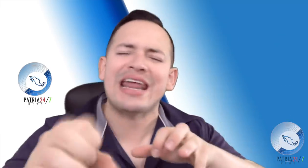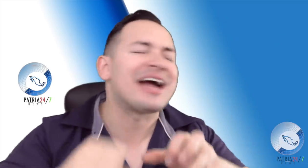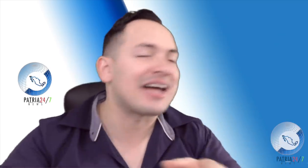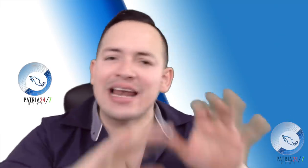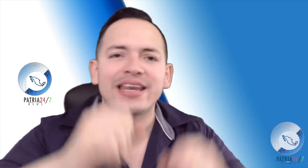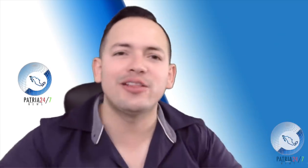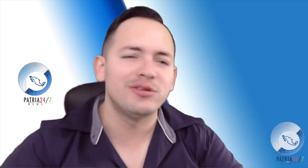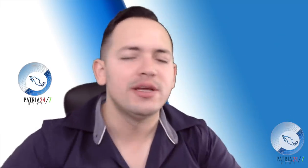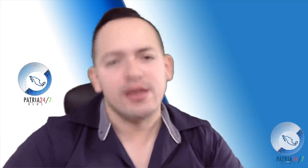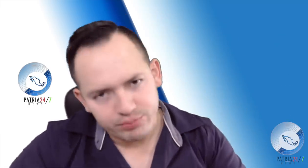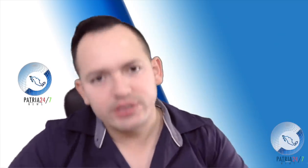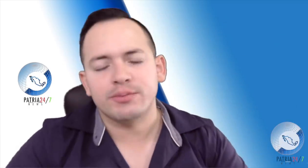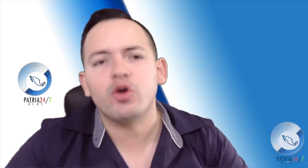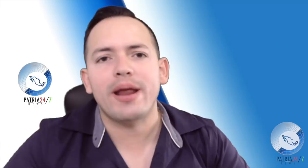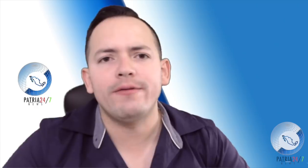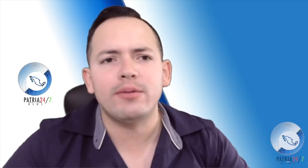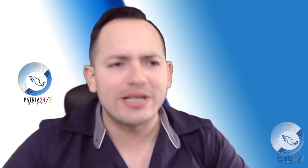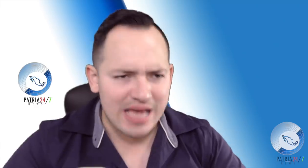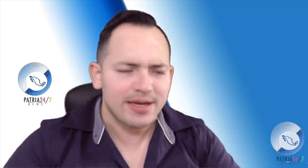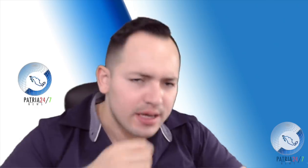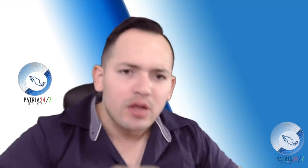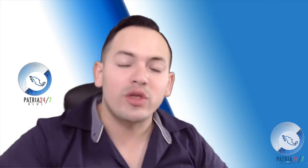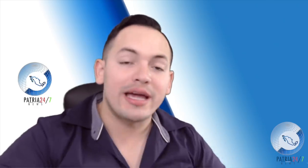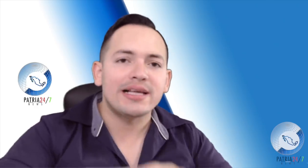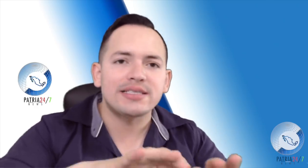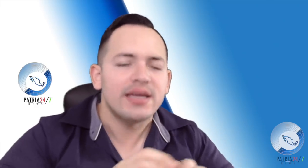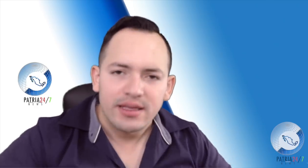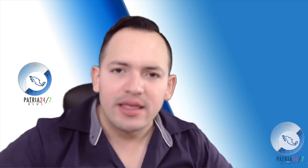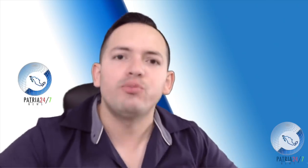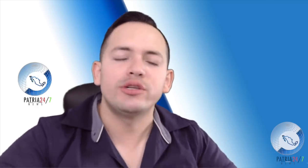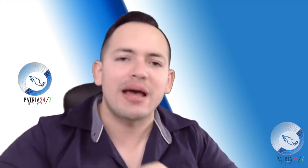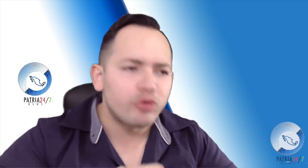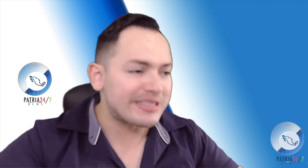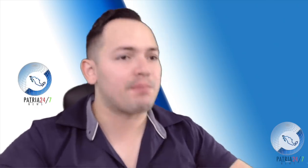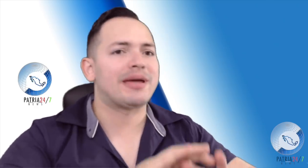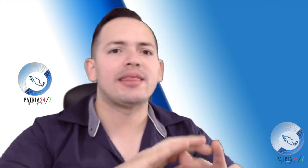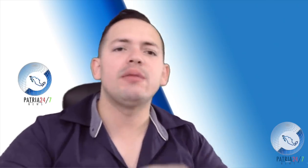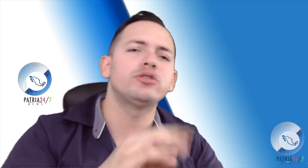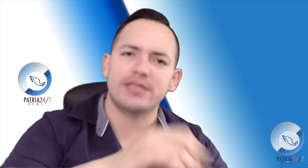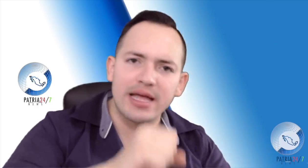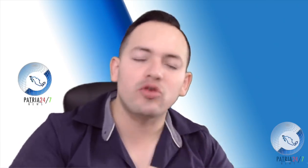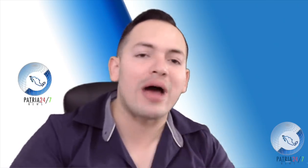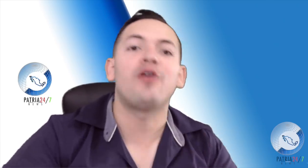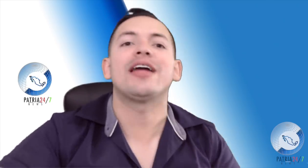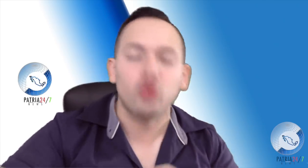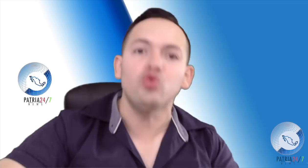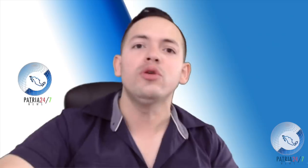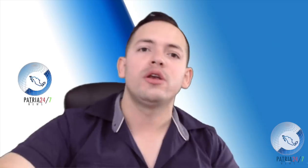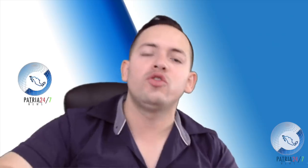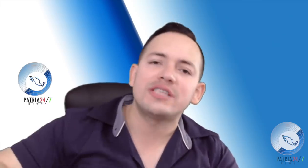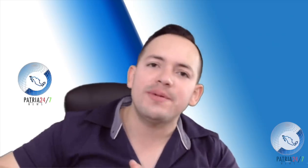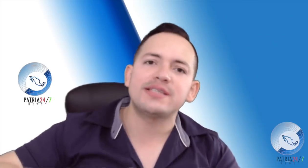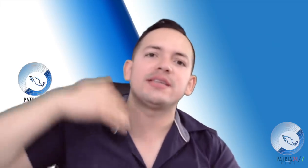y Taragangalanito, pues cobraban favores. A ver, tú llegaste, te impulsamos, te invertimos tanto, ahora